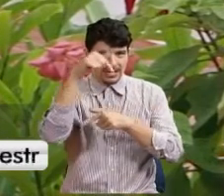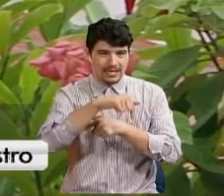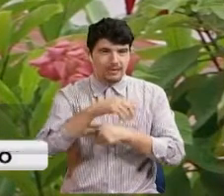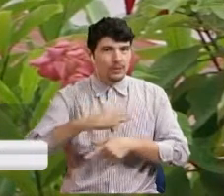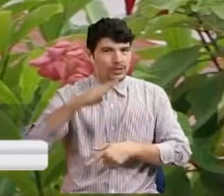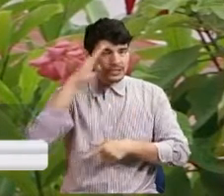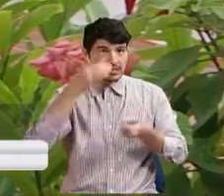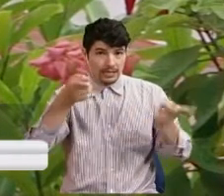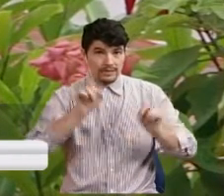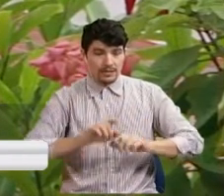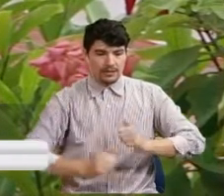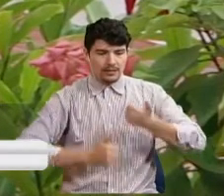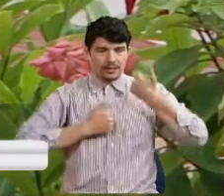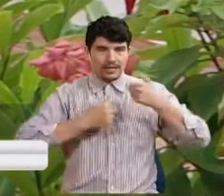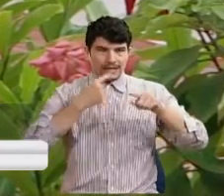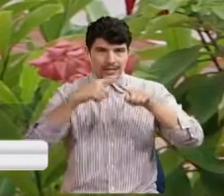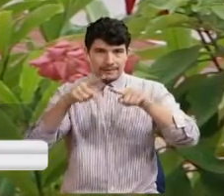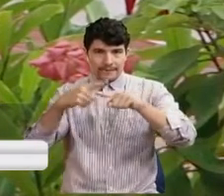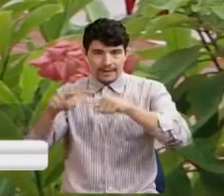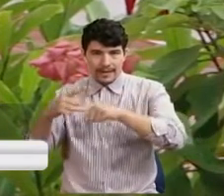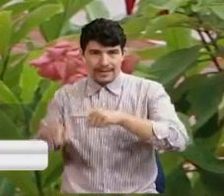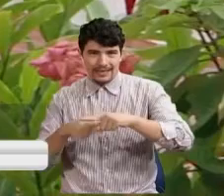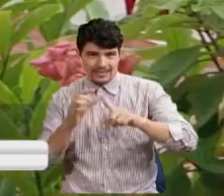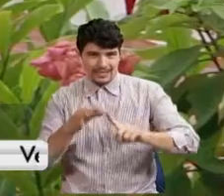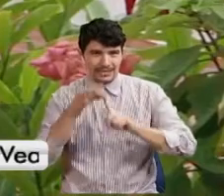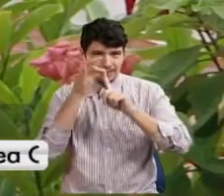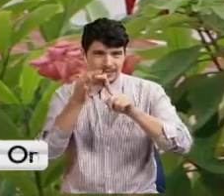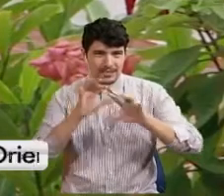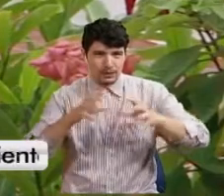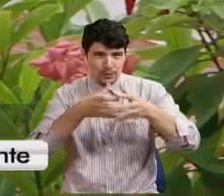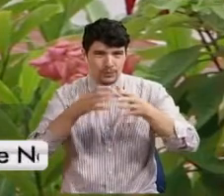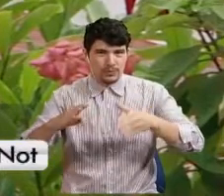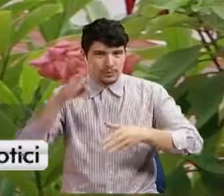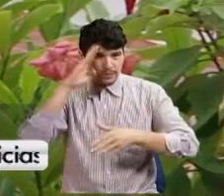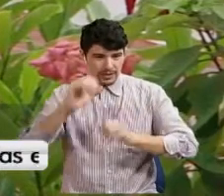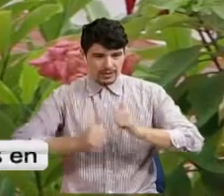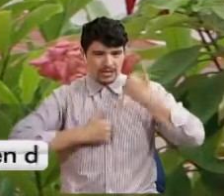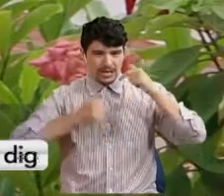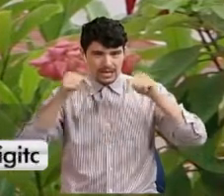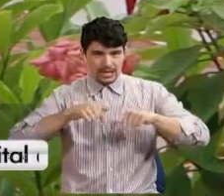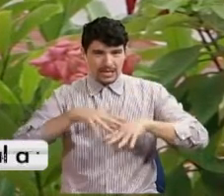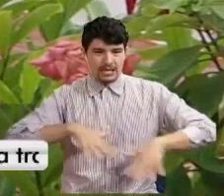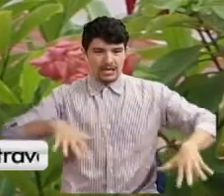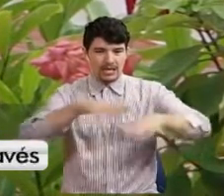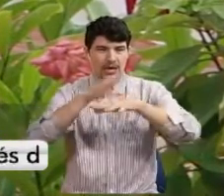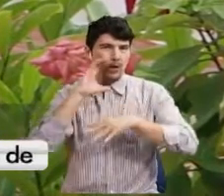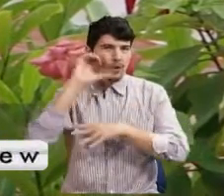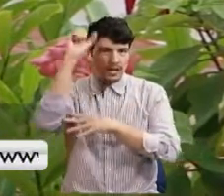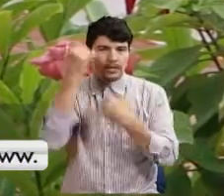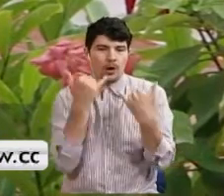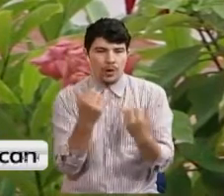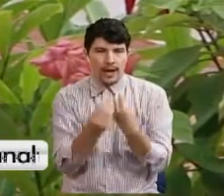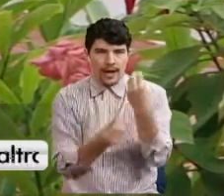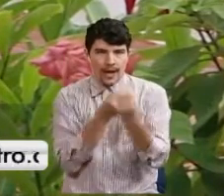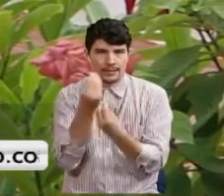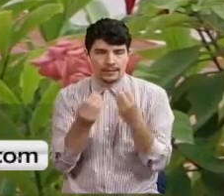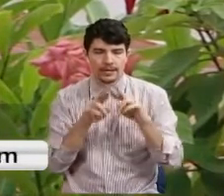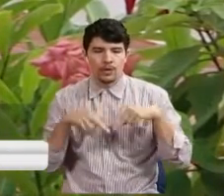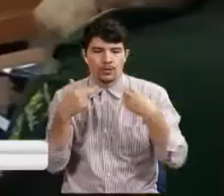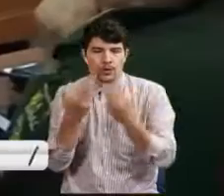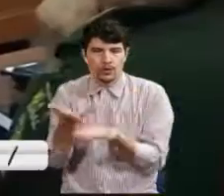policía como ejército las diferentes especialidades que se encuentran en el municipio de ocaña y en la jurisdicción se desarrolla este consejo extraordinario de